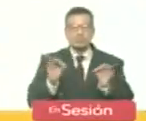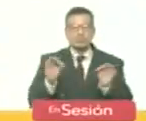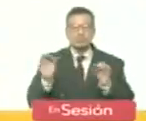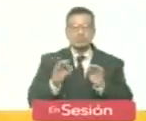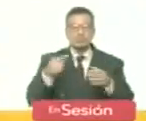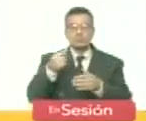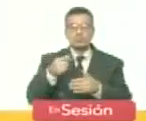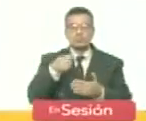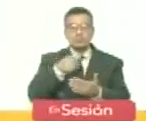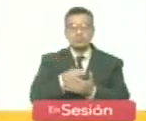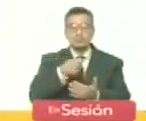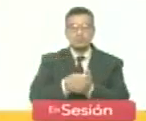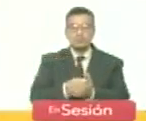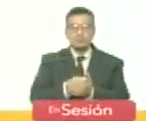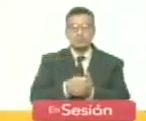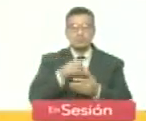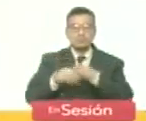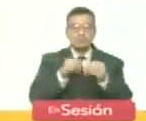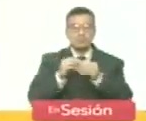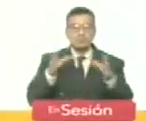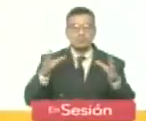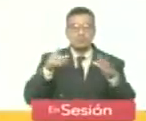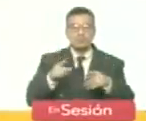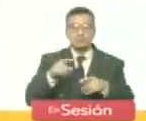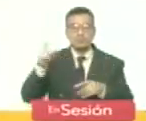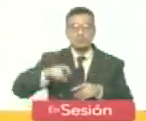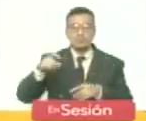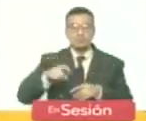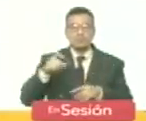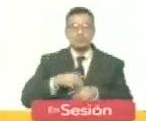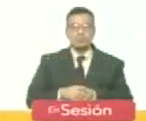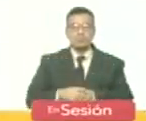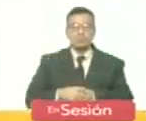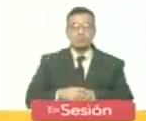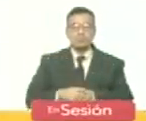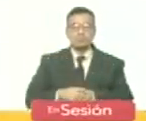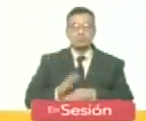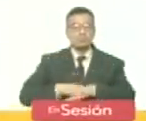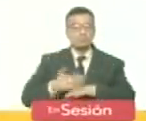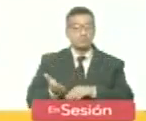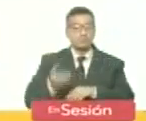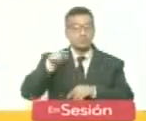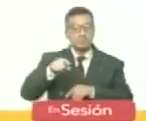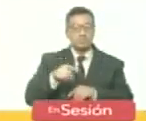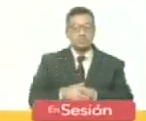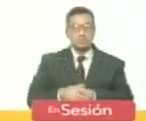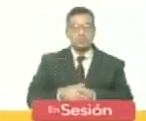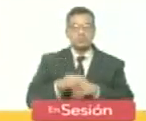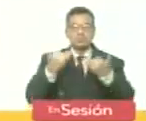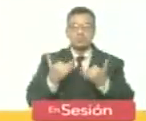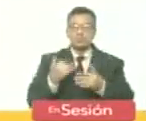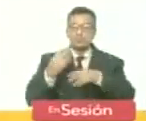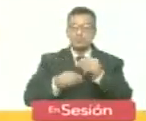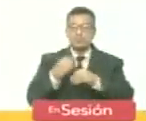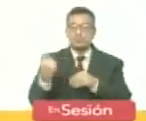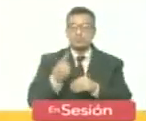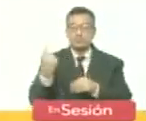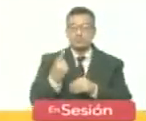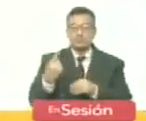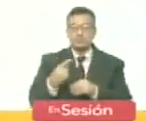medio para resolver las necesidades. Por lo tanto, allí subyace no solo un